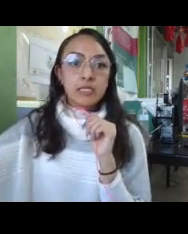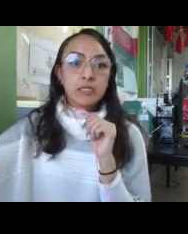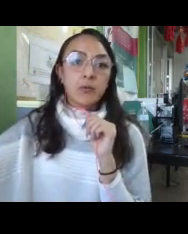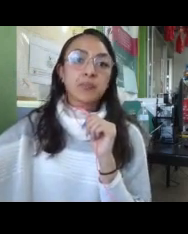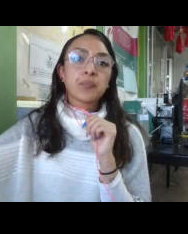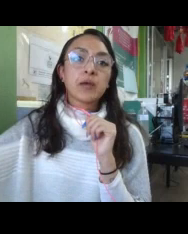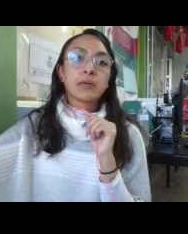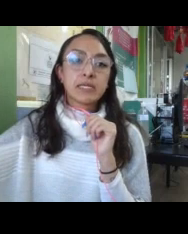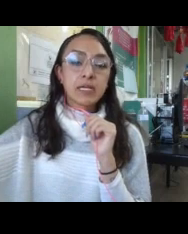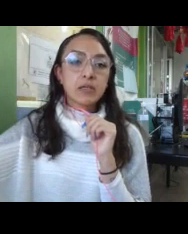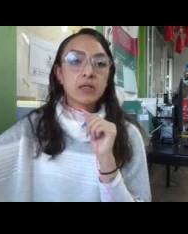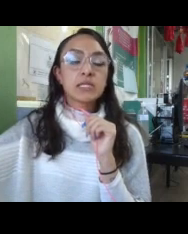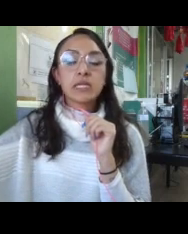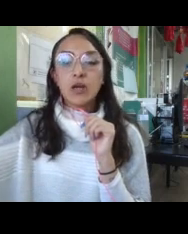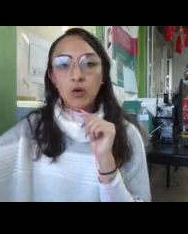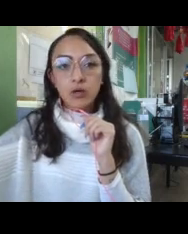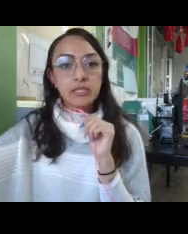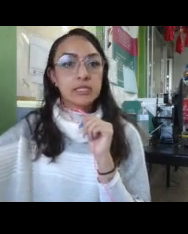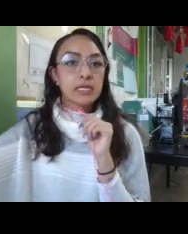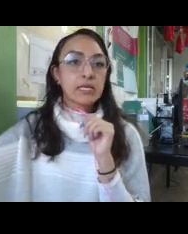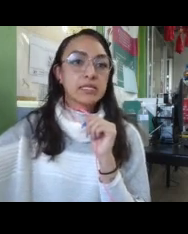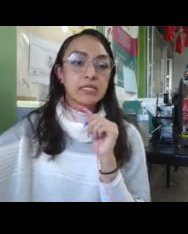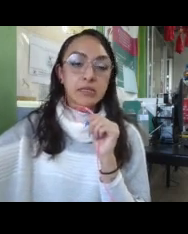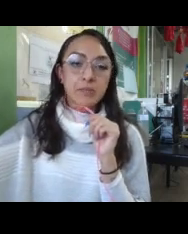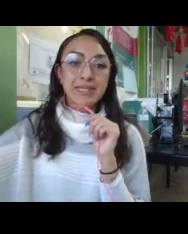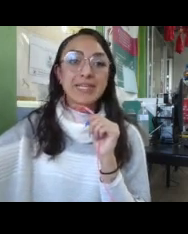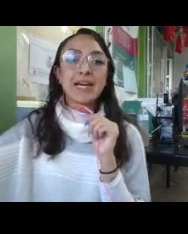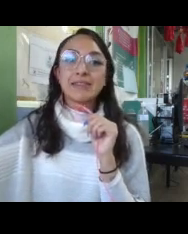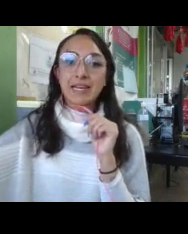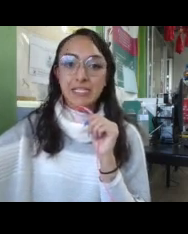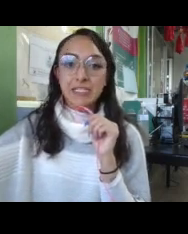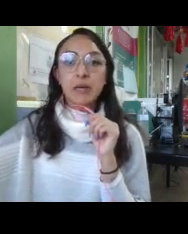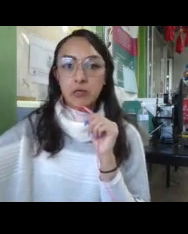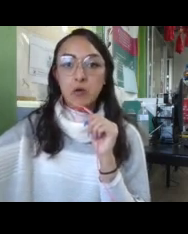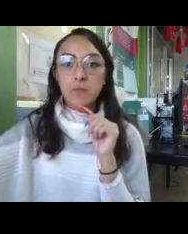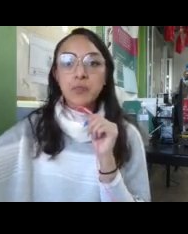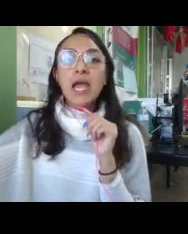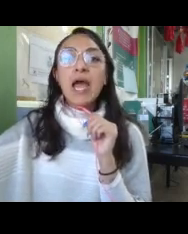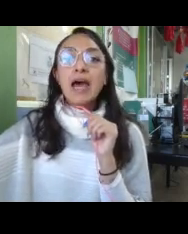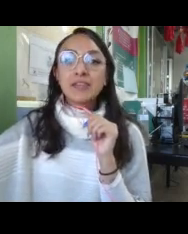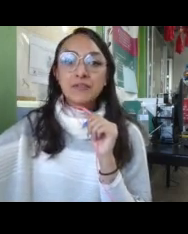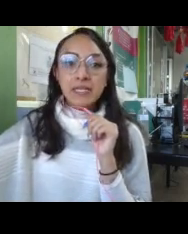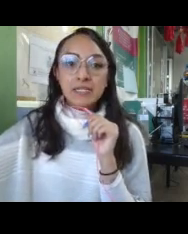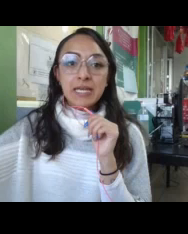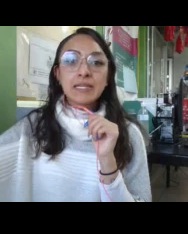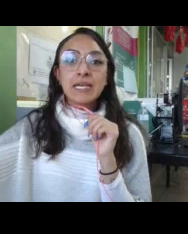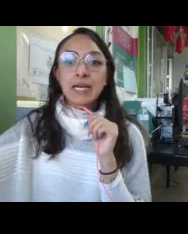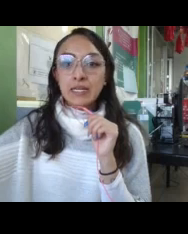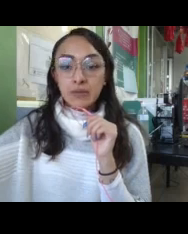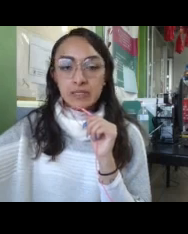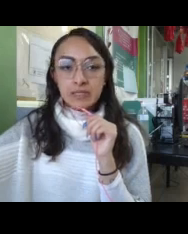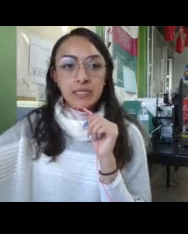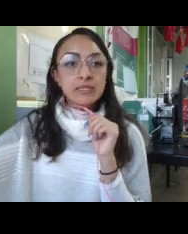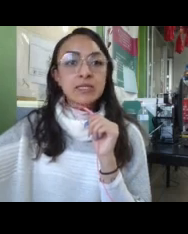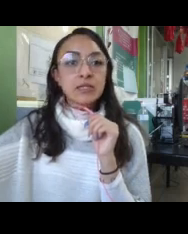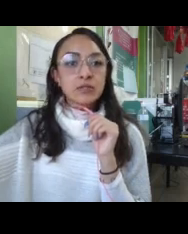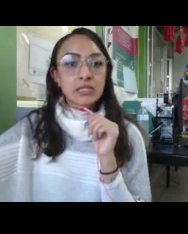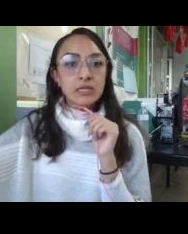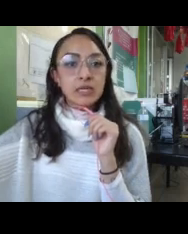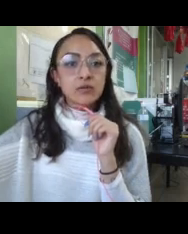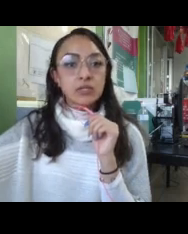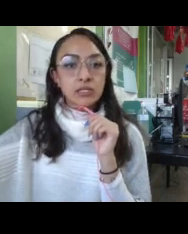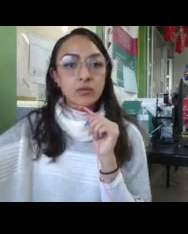español escrito, presentándolos en el orden, sintaxis y semántica del español. A diferencia de la lengua de señas,